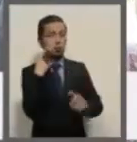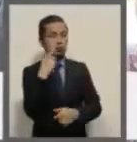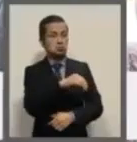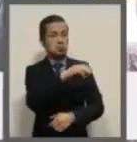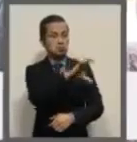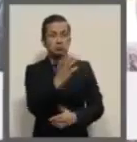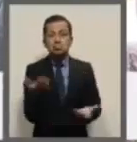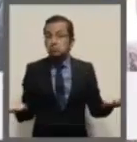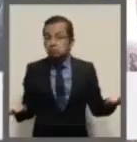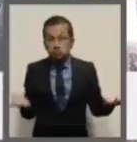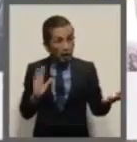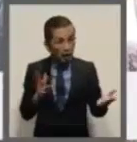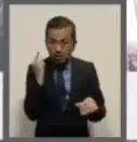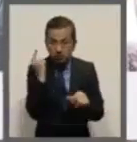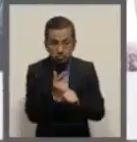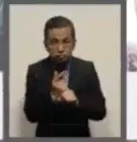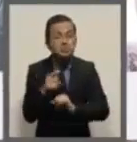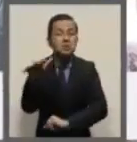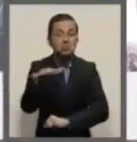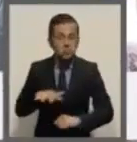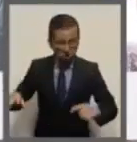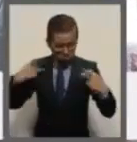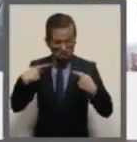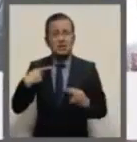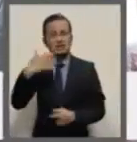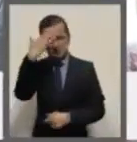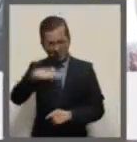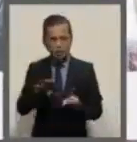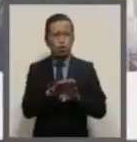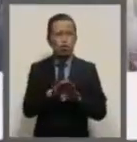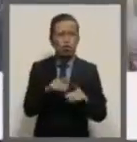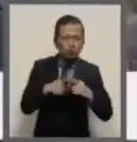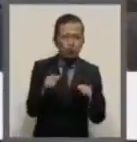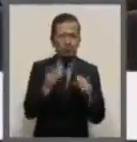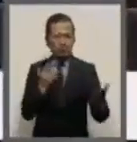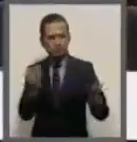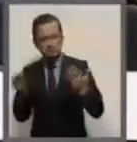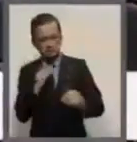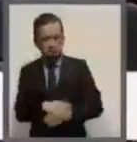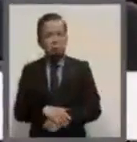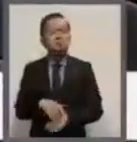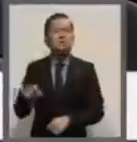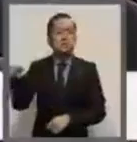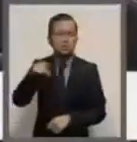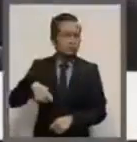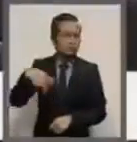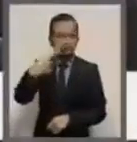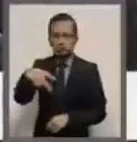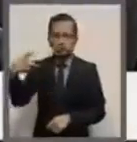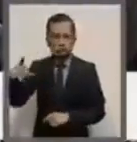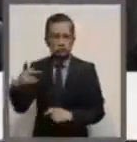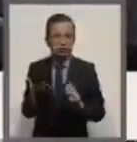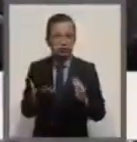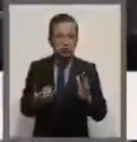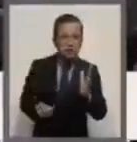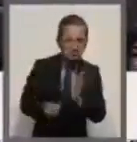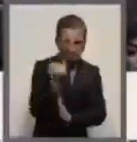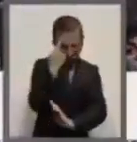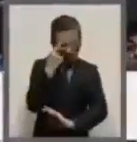la ciudadanía distingue, expresó su voluntad votando diferenciadamente. Sí ganó.